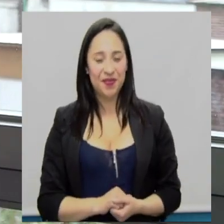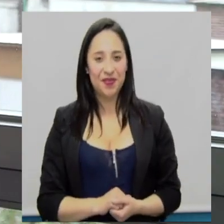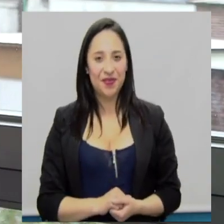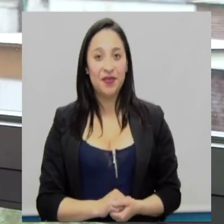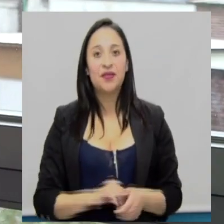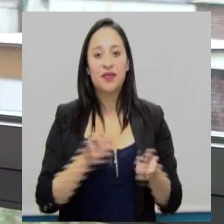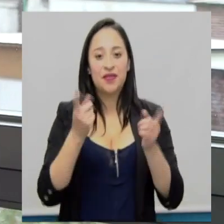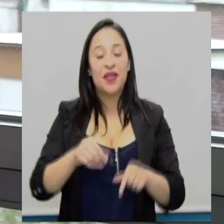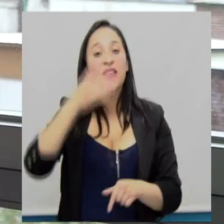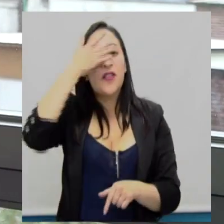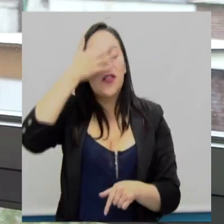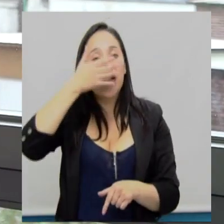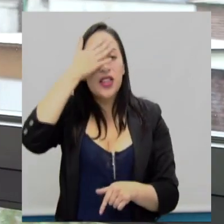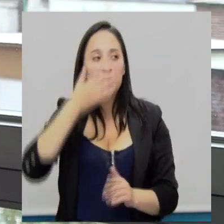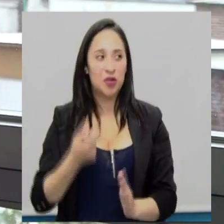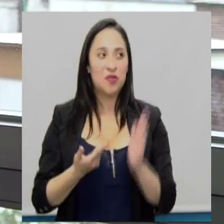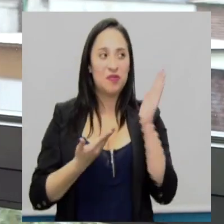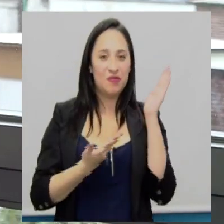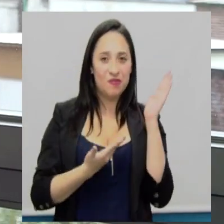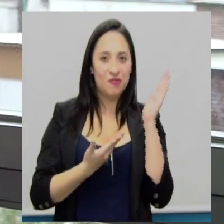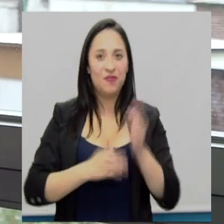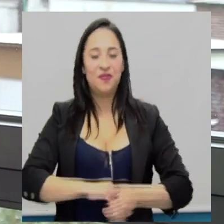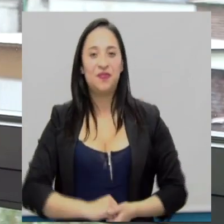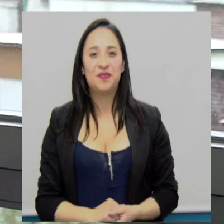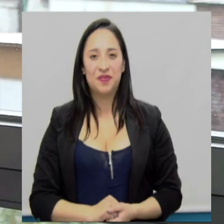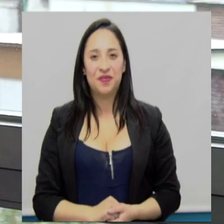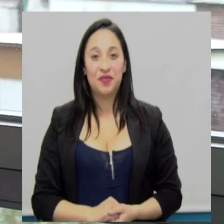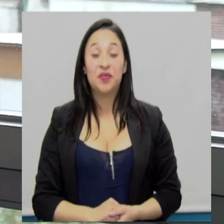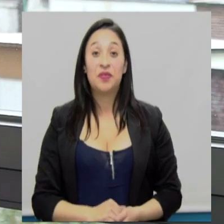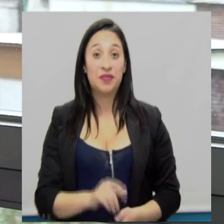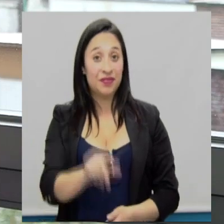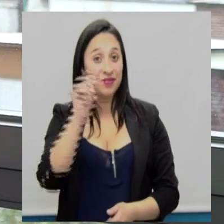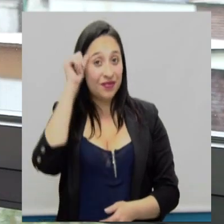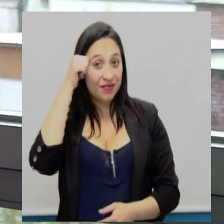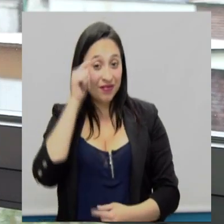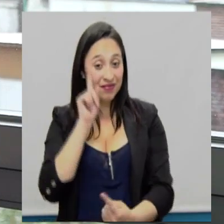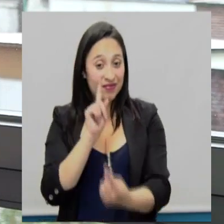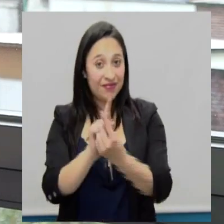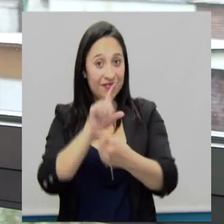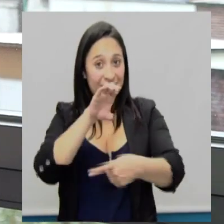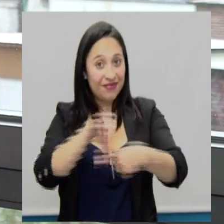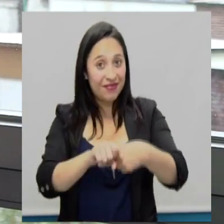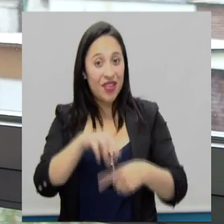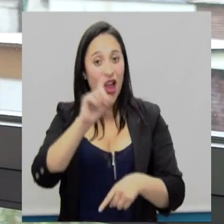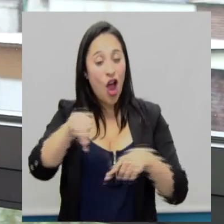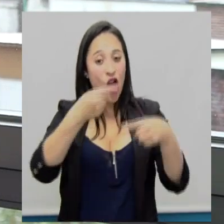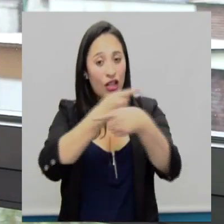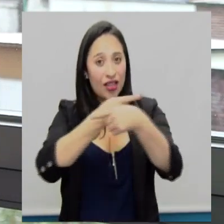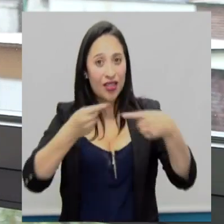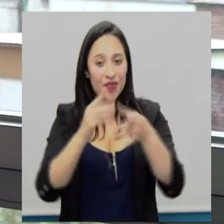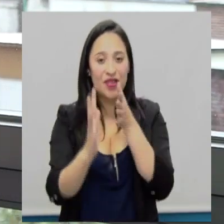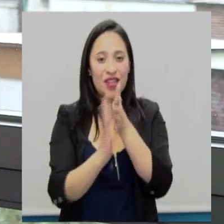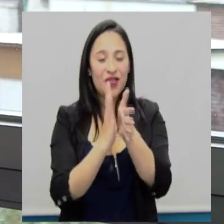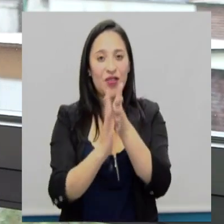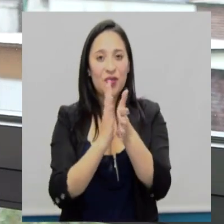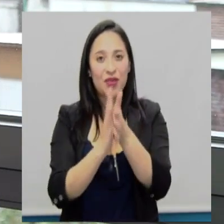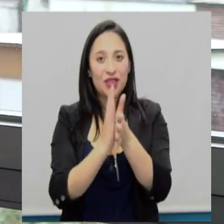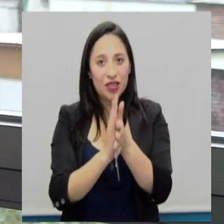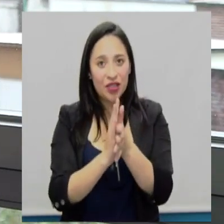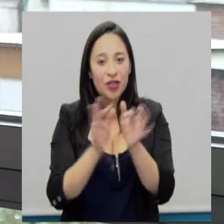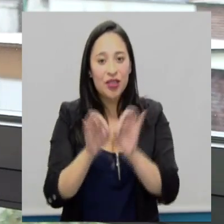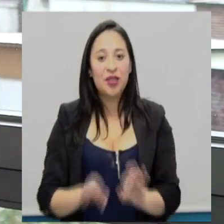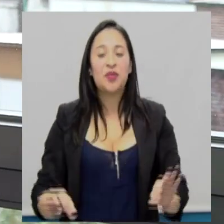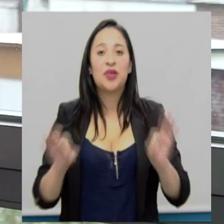@CGR-Colombia y en Facebook como Contraloría General de la República. Tenemos una cita la próxima semana con la información